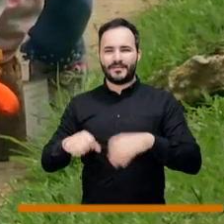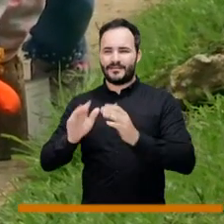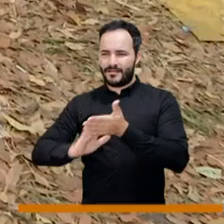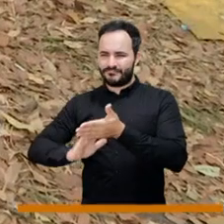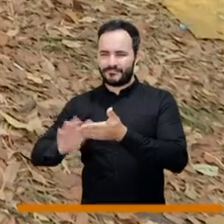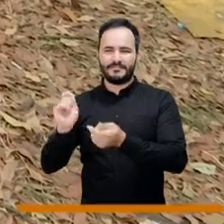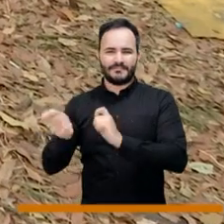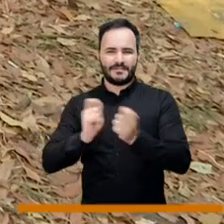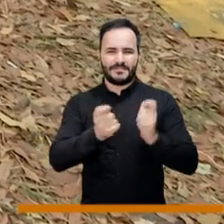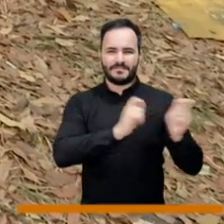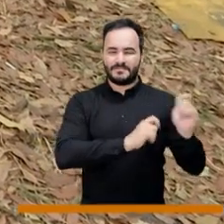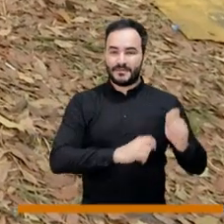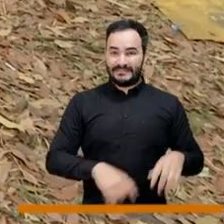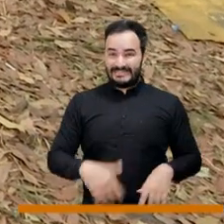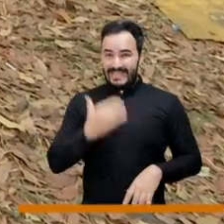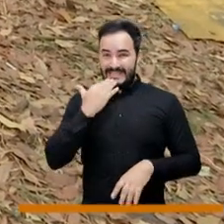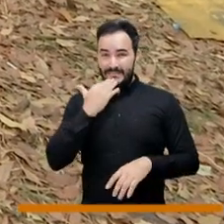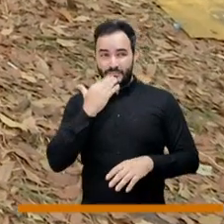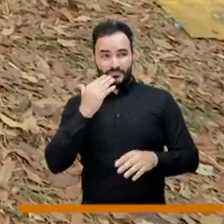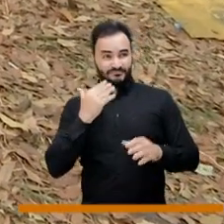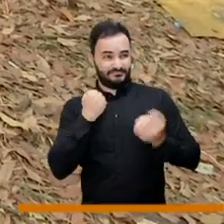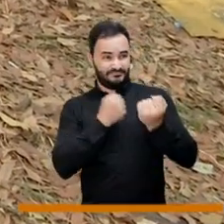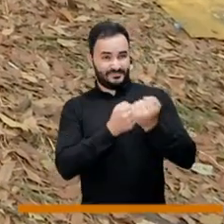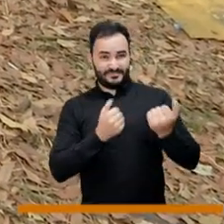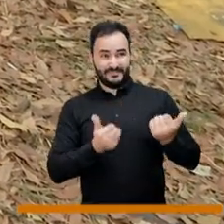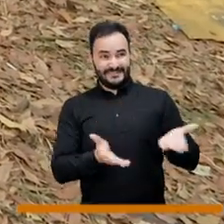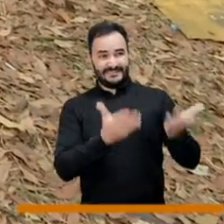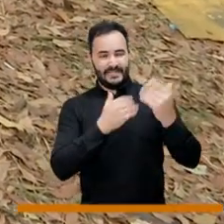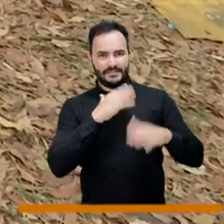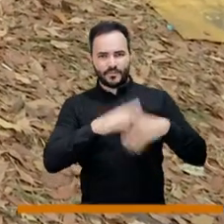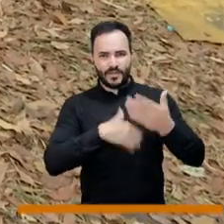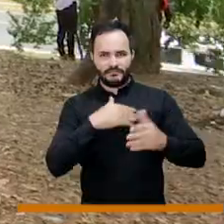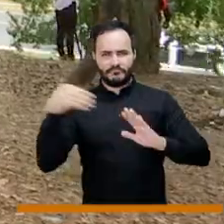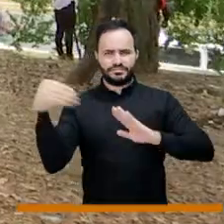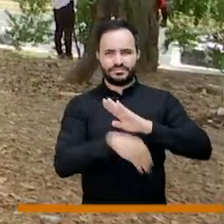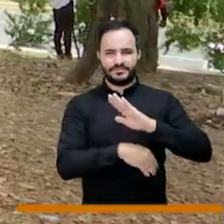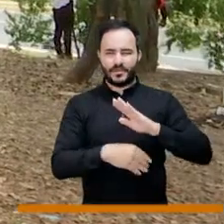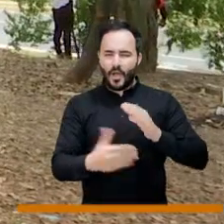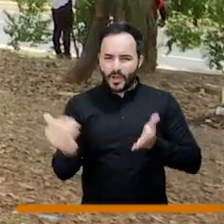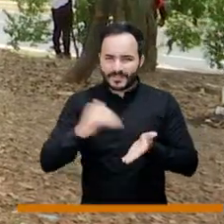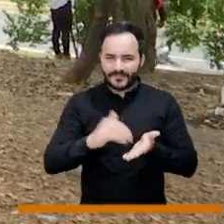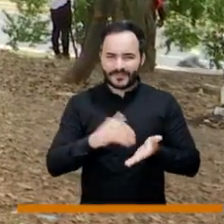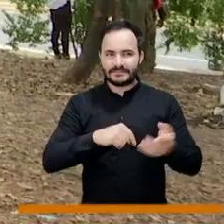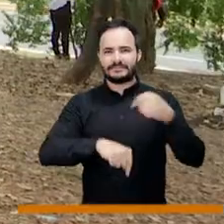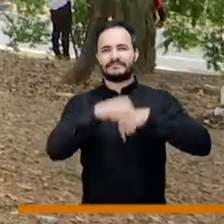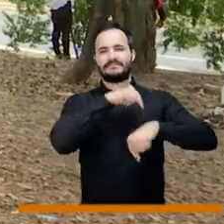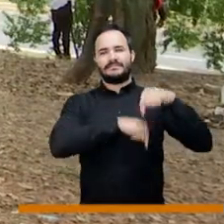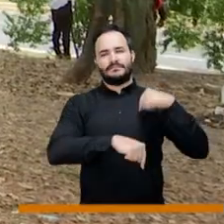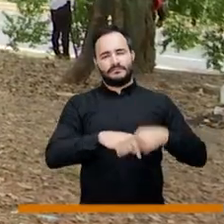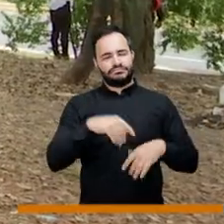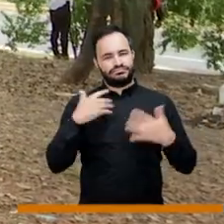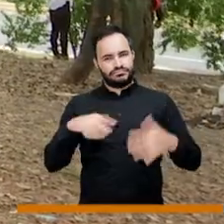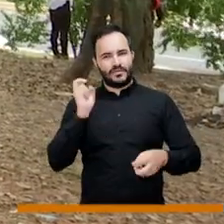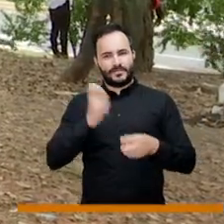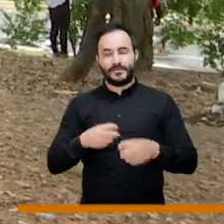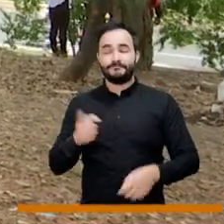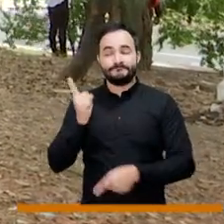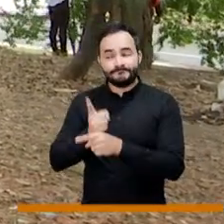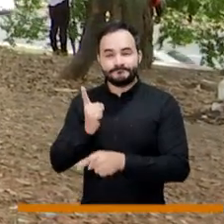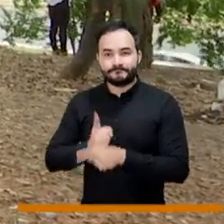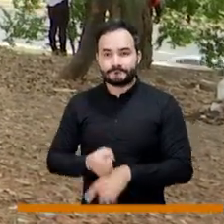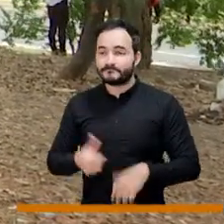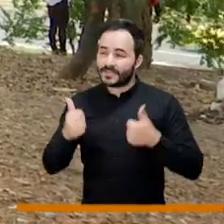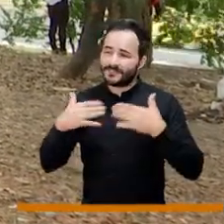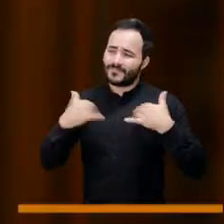se pierden, miren el ejemplo, muy difícilmente regresan. Entonces hay que cuidar la libertad y la democracia. Así es,